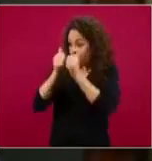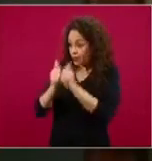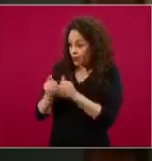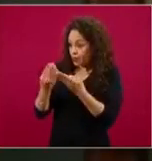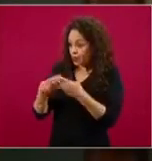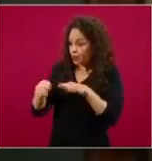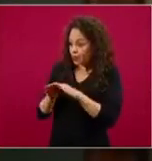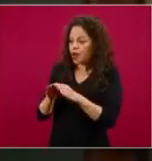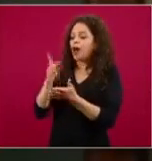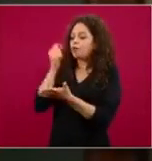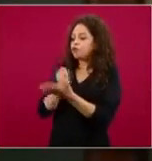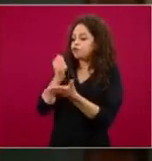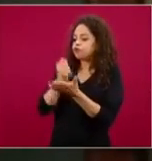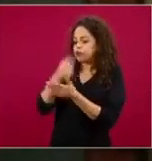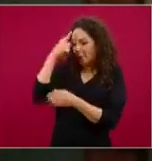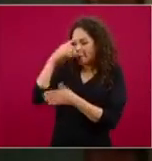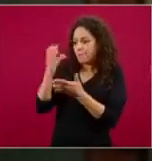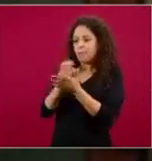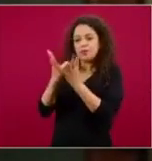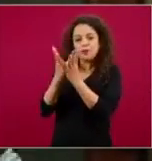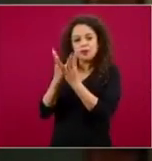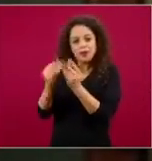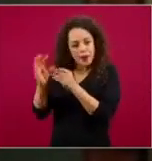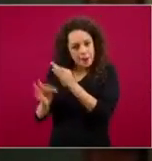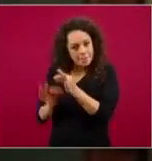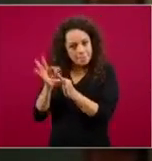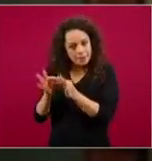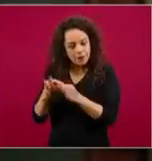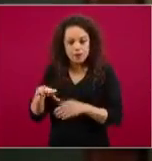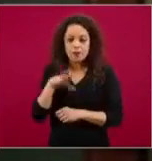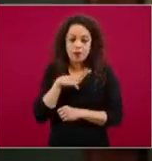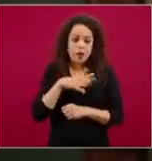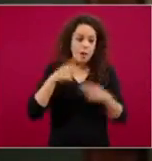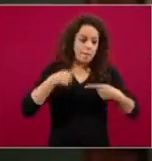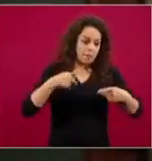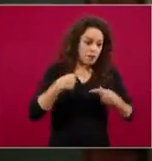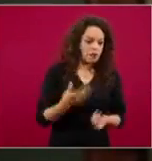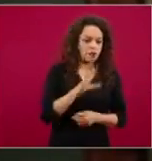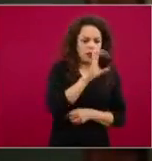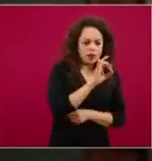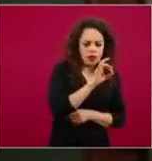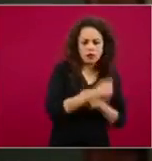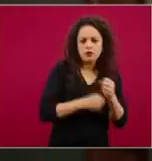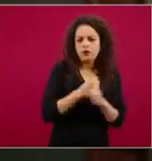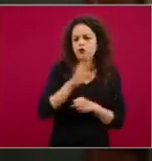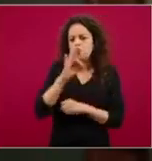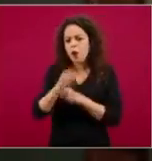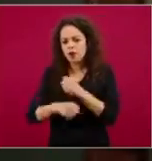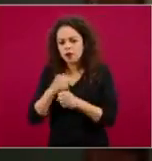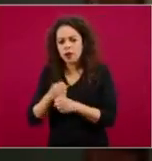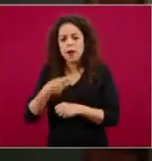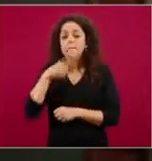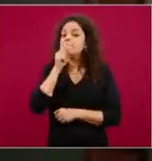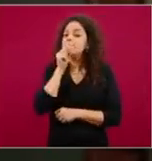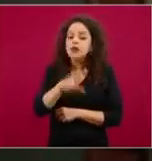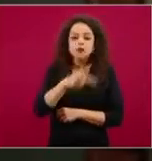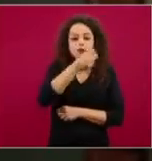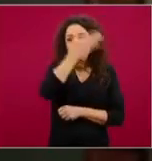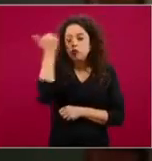Hay gente de 40 y 30 que también tienen ese temor, pero no saben cómo rehabilitarse